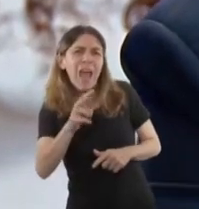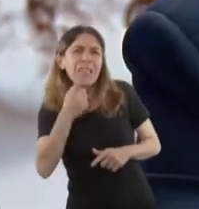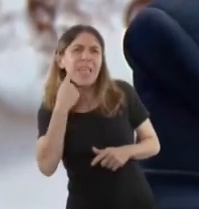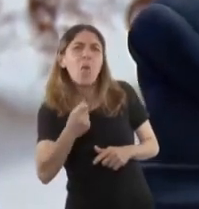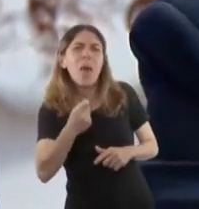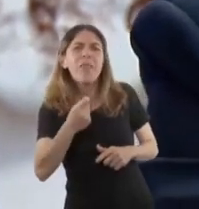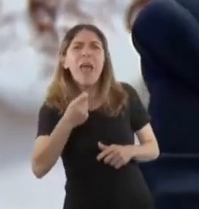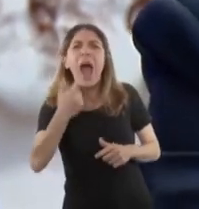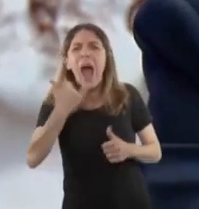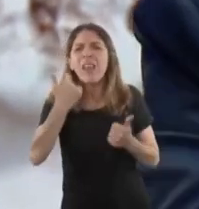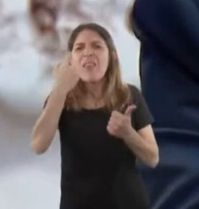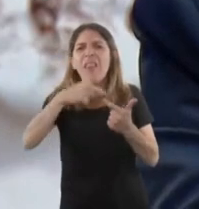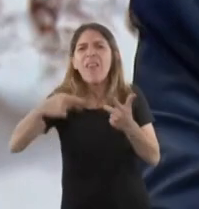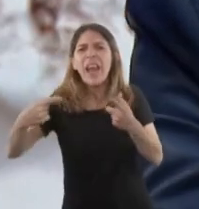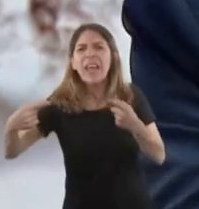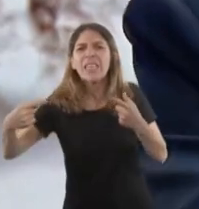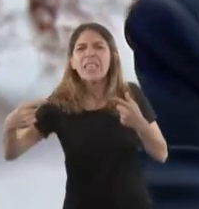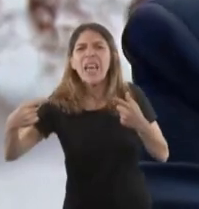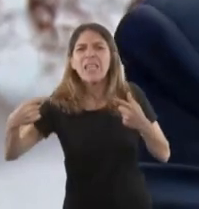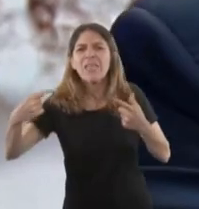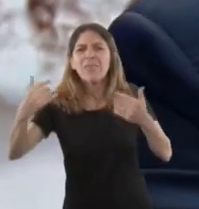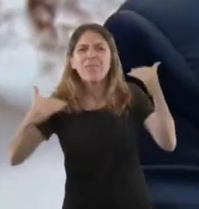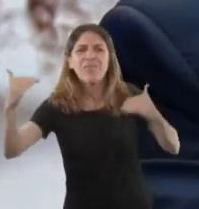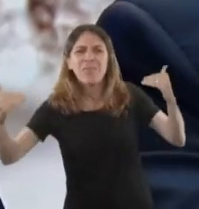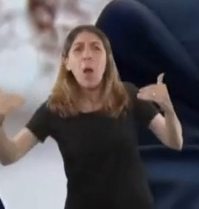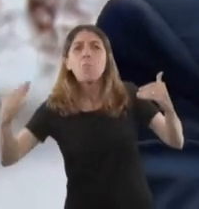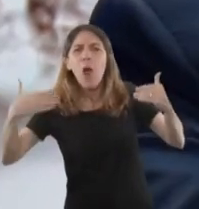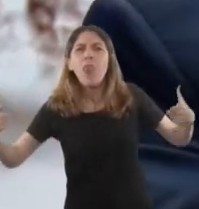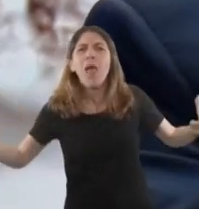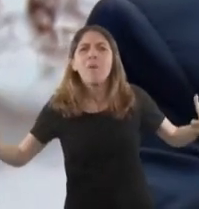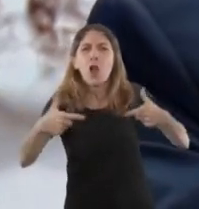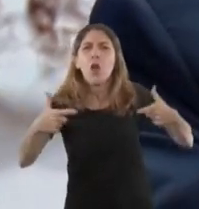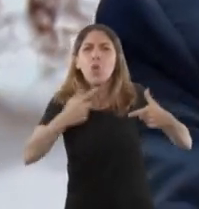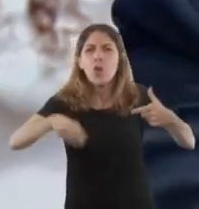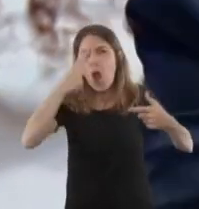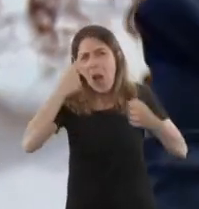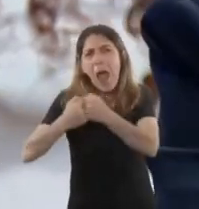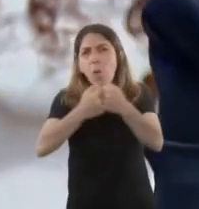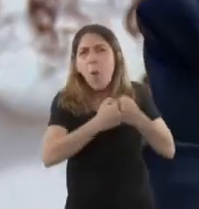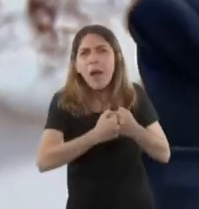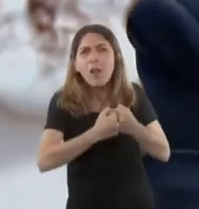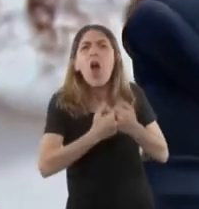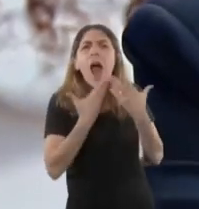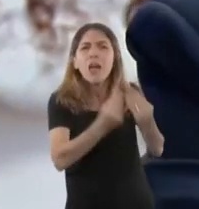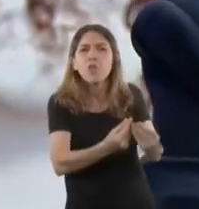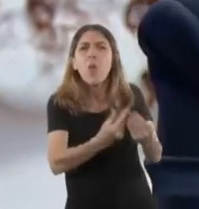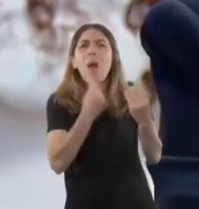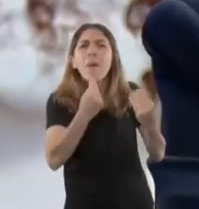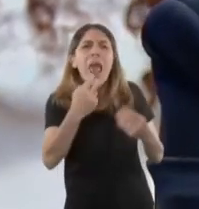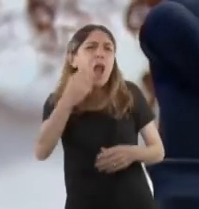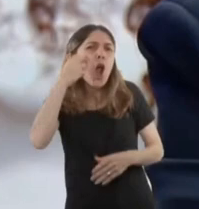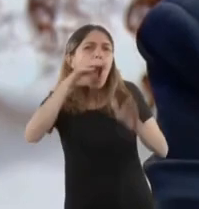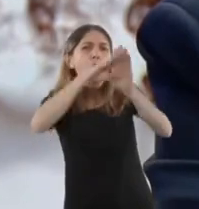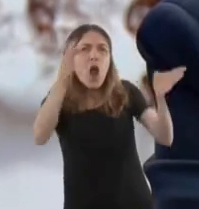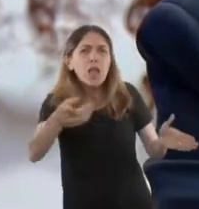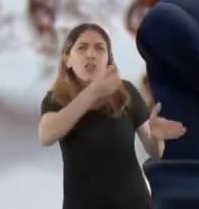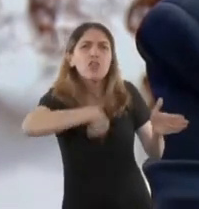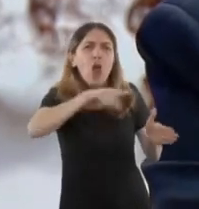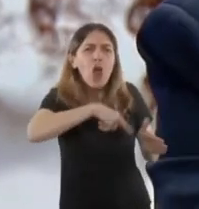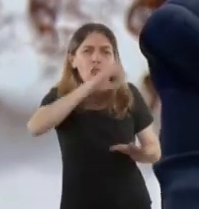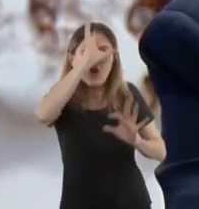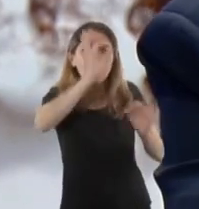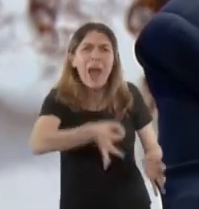acuerdo sirva para que nuestro congreso entienda que en algunos temas los